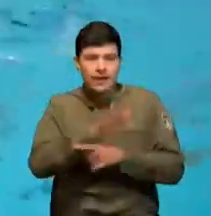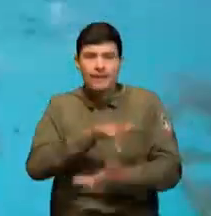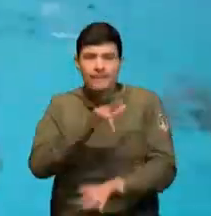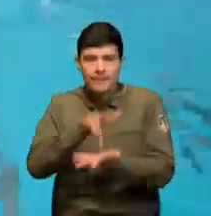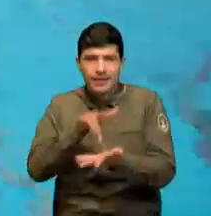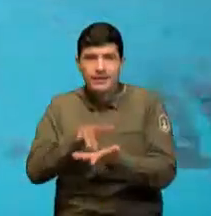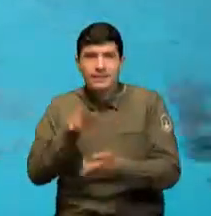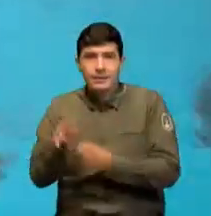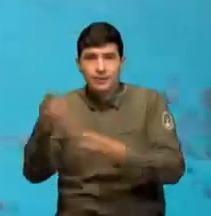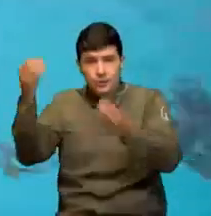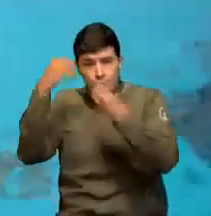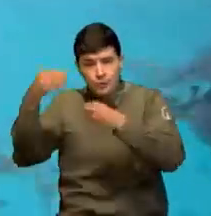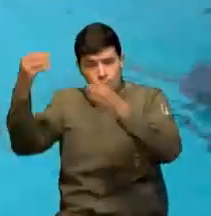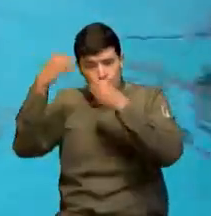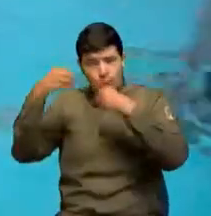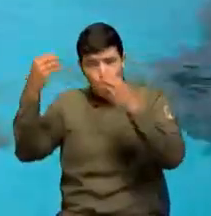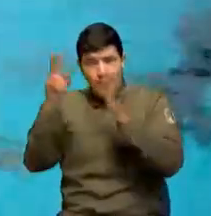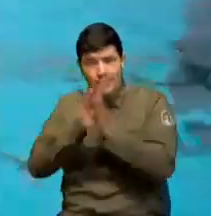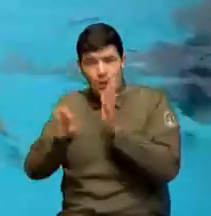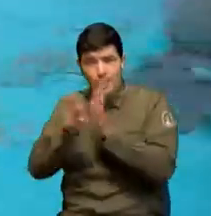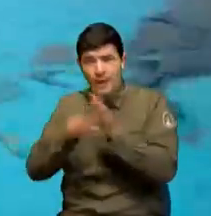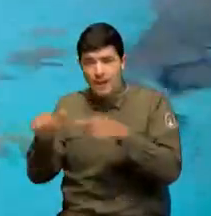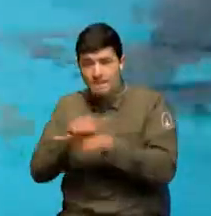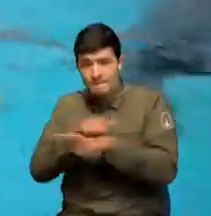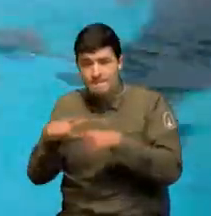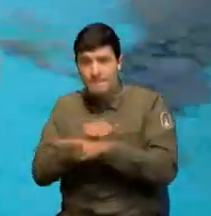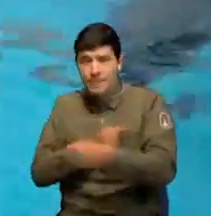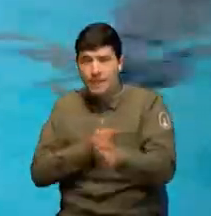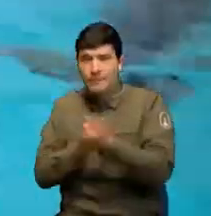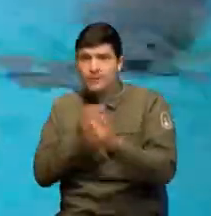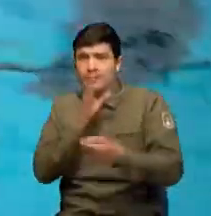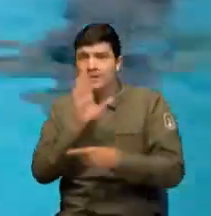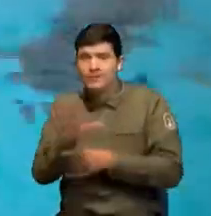parte de estas capacitaciones teórico-prácticas patrocinadas por la Liga de Natación.